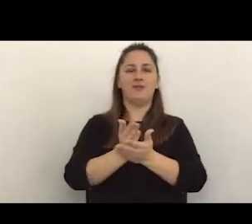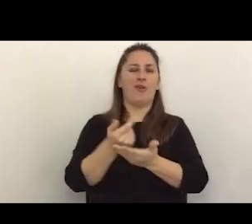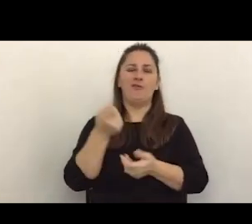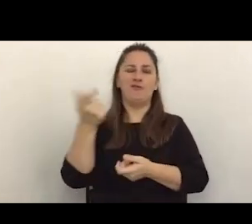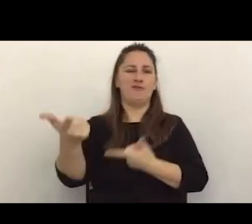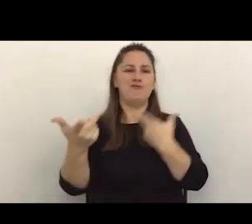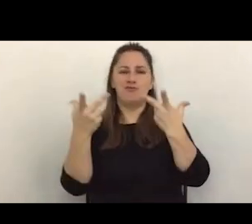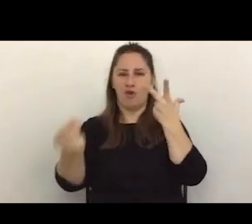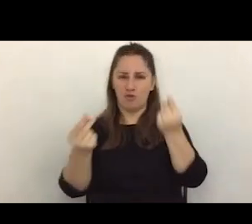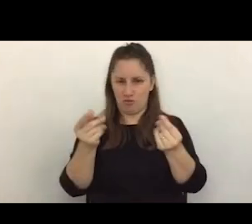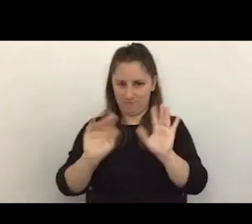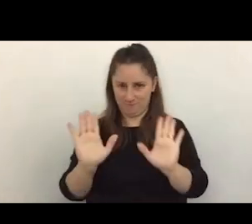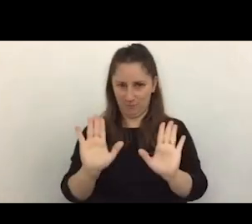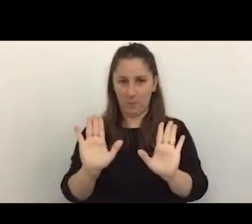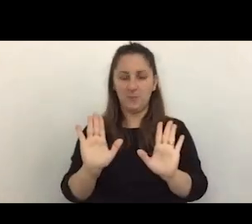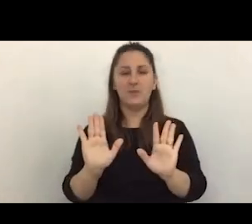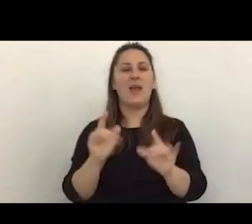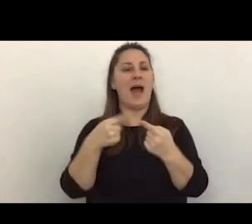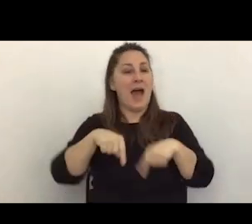qué? Porque